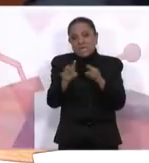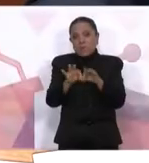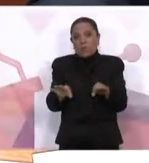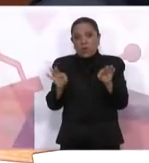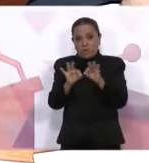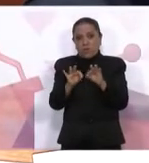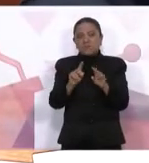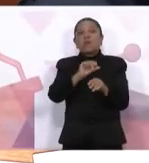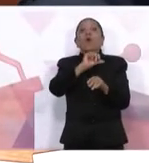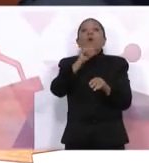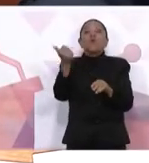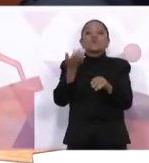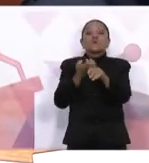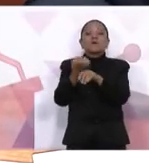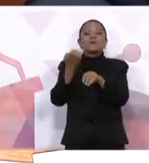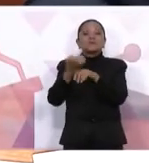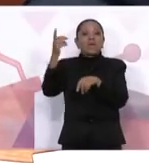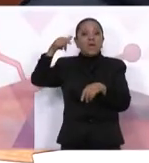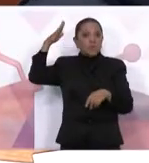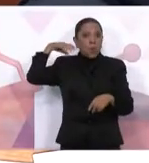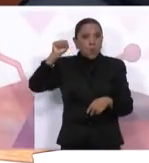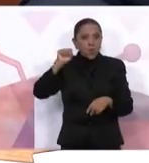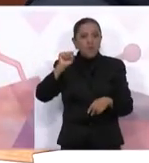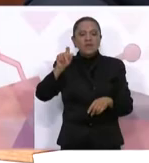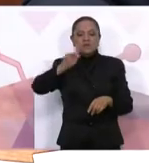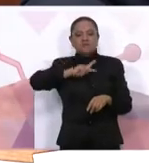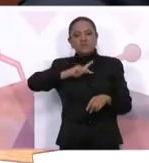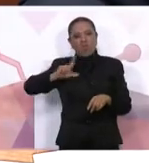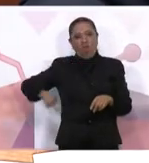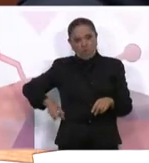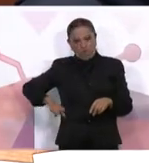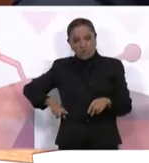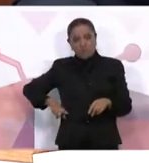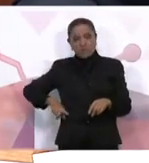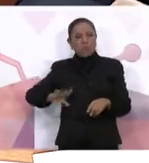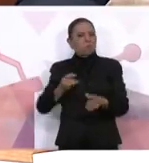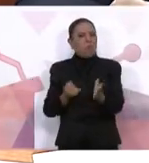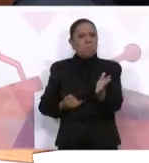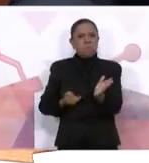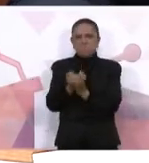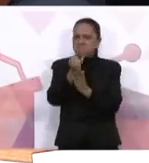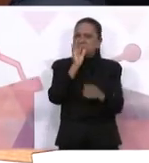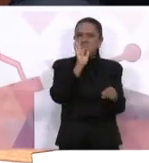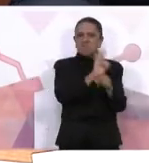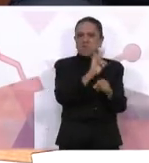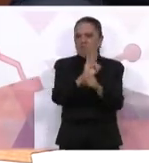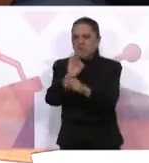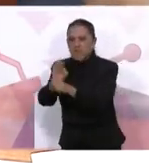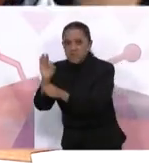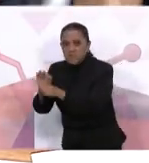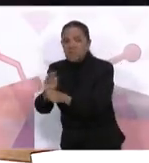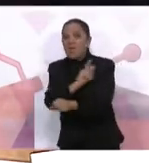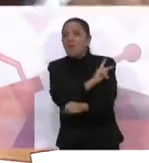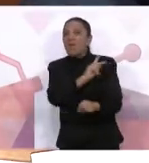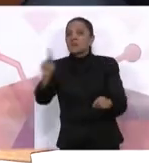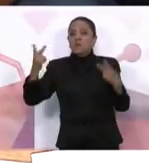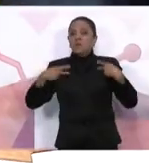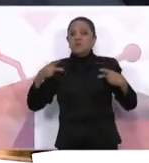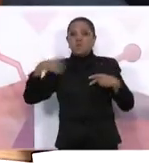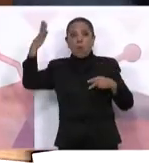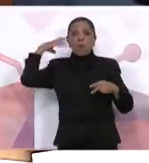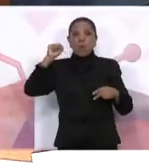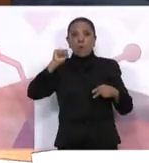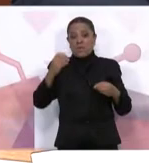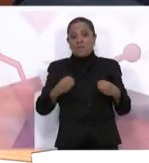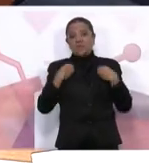a través de mi gobierno defenderá radicalmente a los morelenses en el extranjero a través de las arterias de